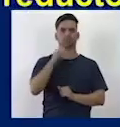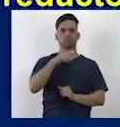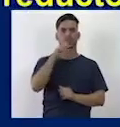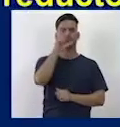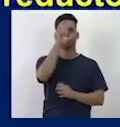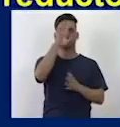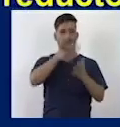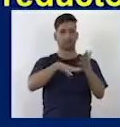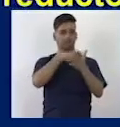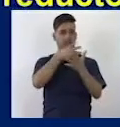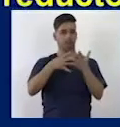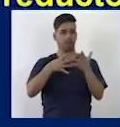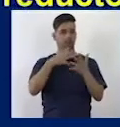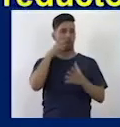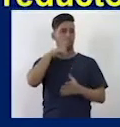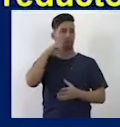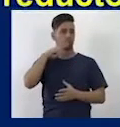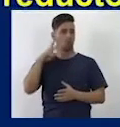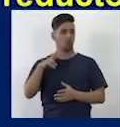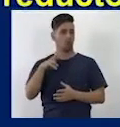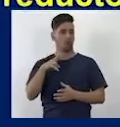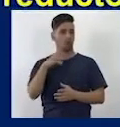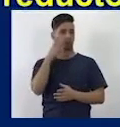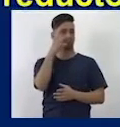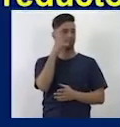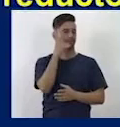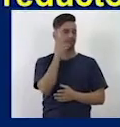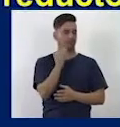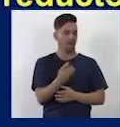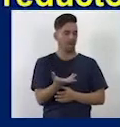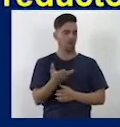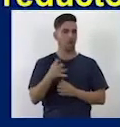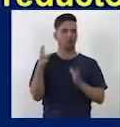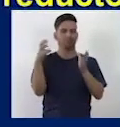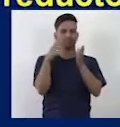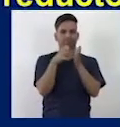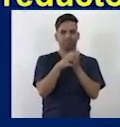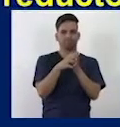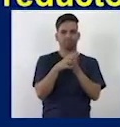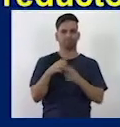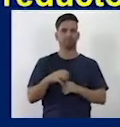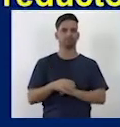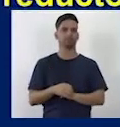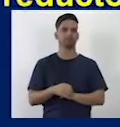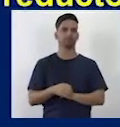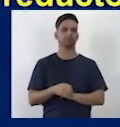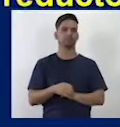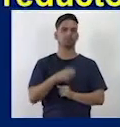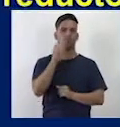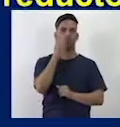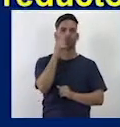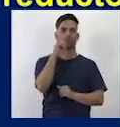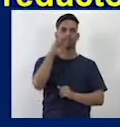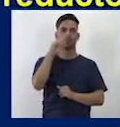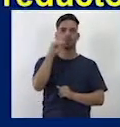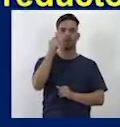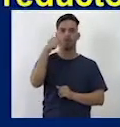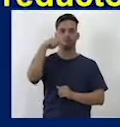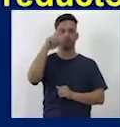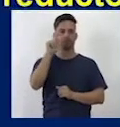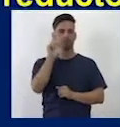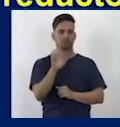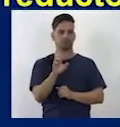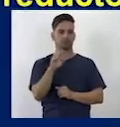en la tabla busque el valor del potencial en assen ecuación donde está el space oxidante piense que la especie no tiene un potencial